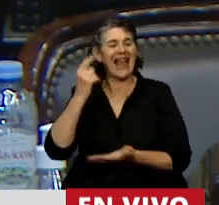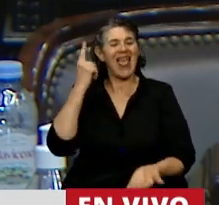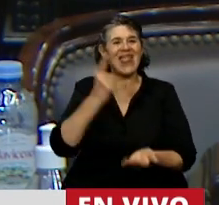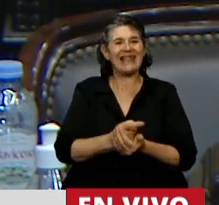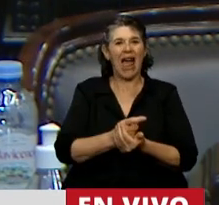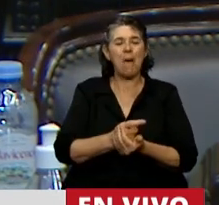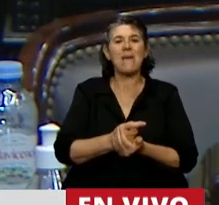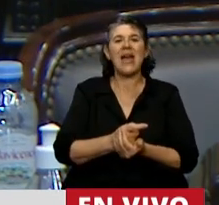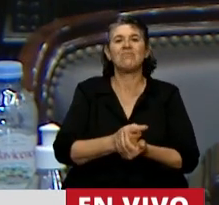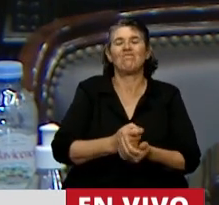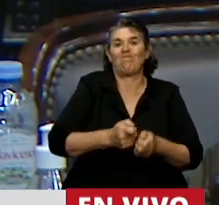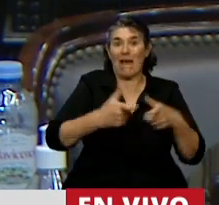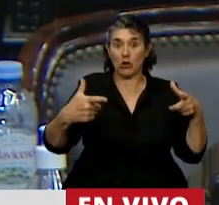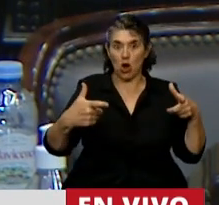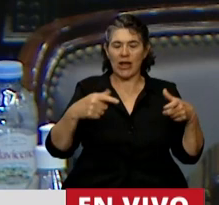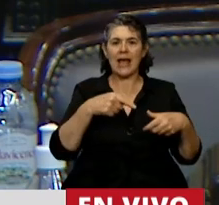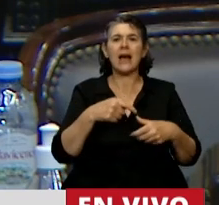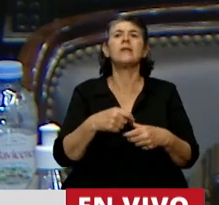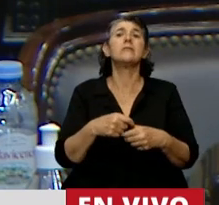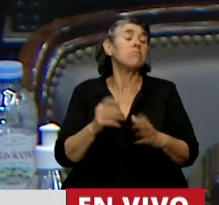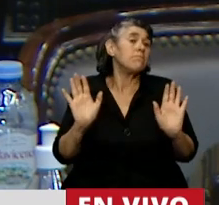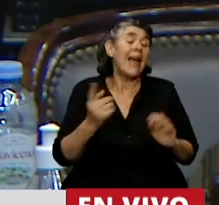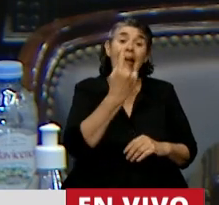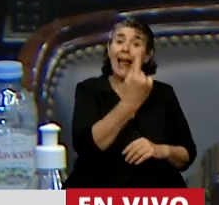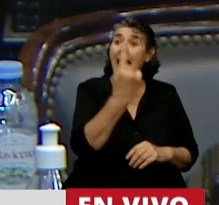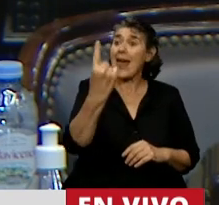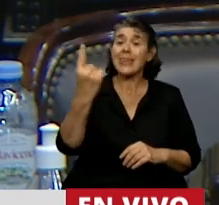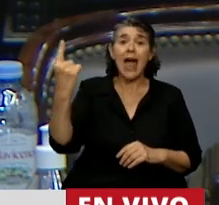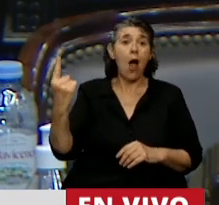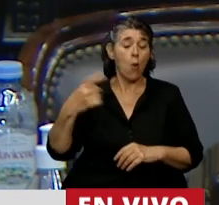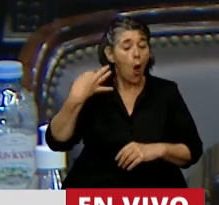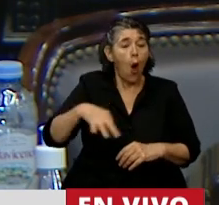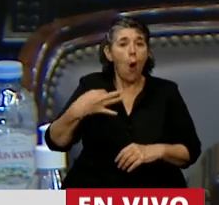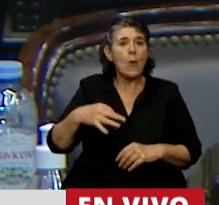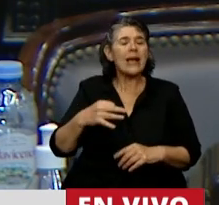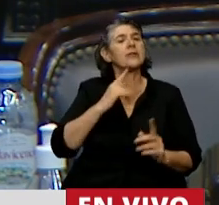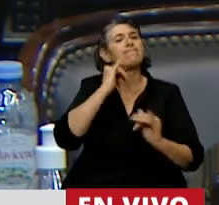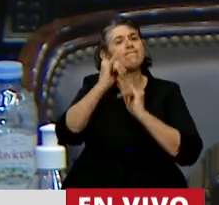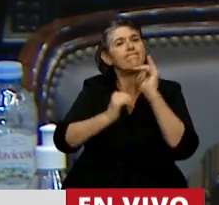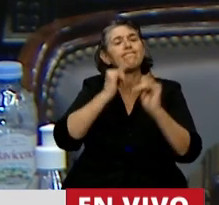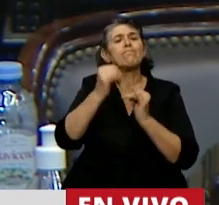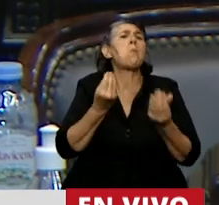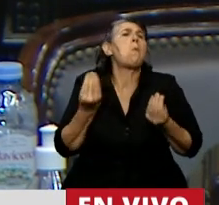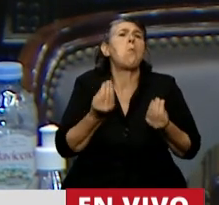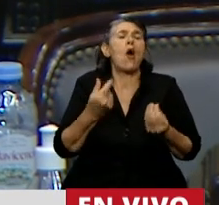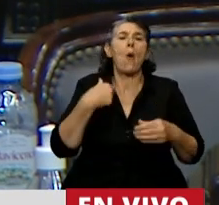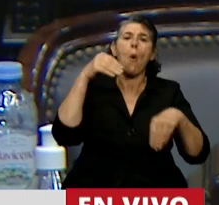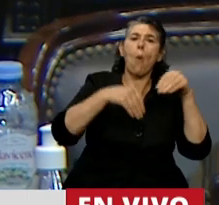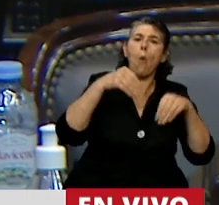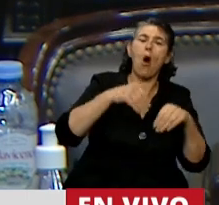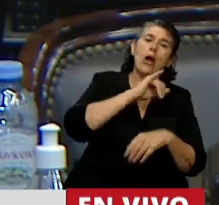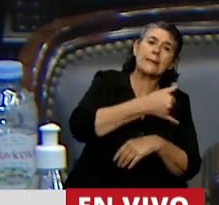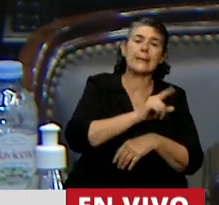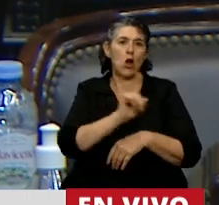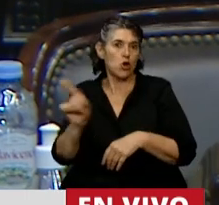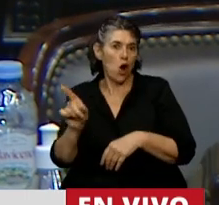mayoría, entiendo que es el deber de cada uno de nosotros dar las razones de nuestro voto, en mi caso del